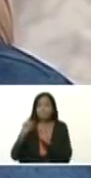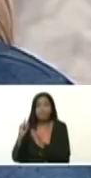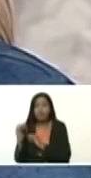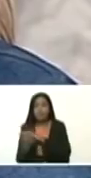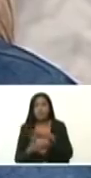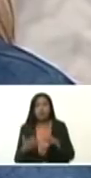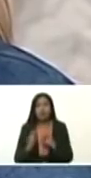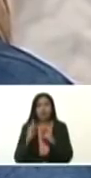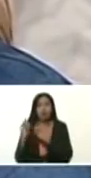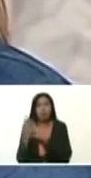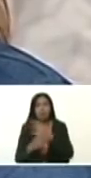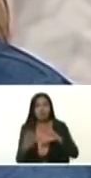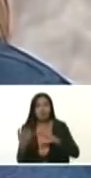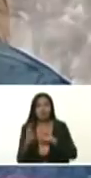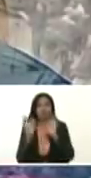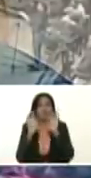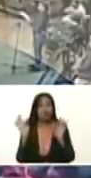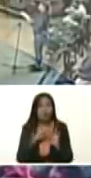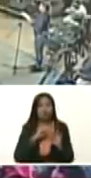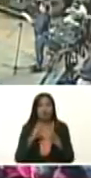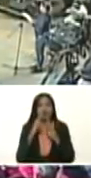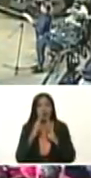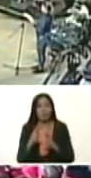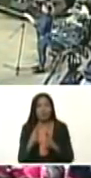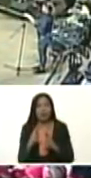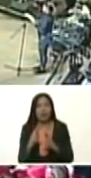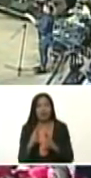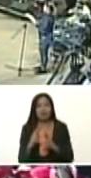misma manera, no podemos esperar resultados